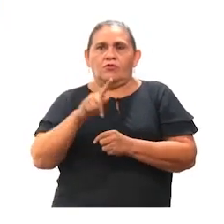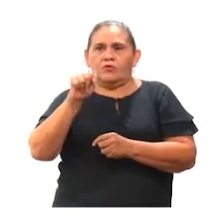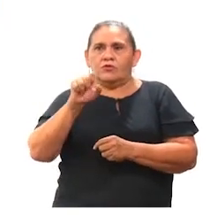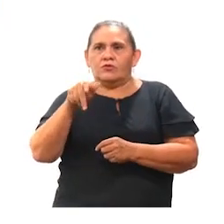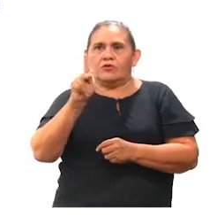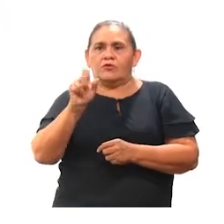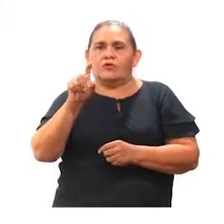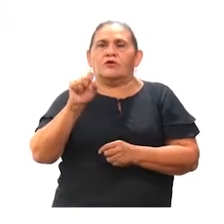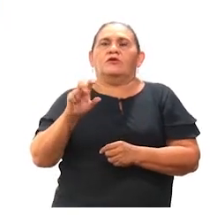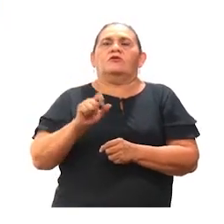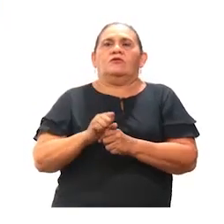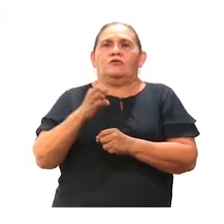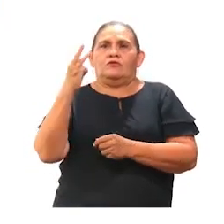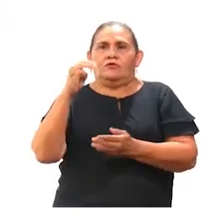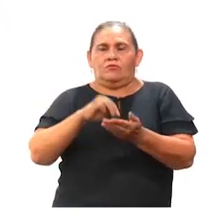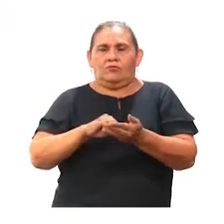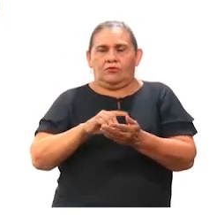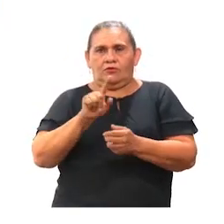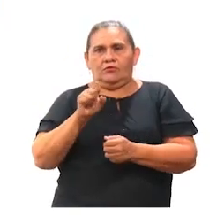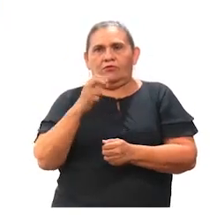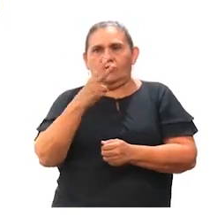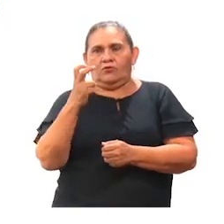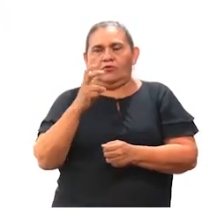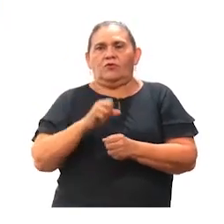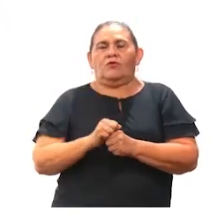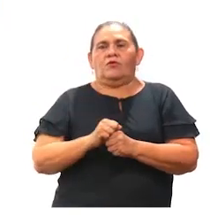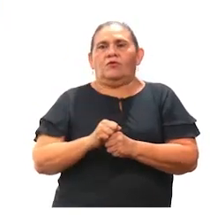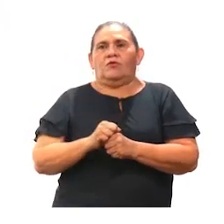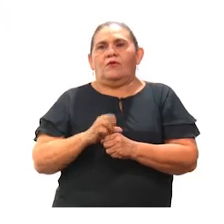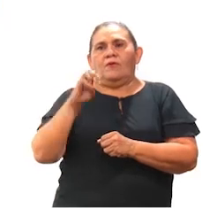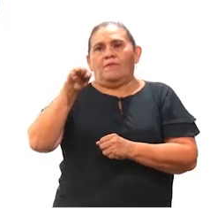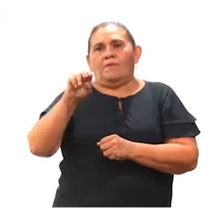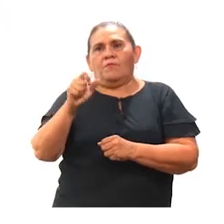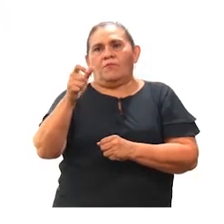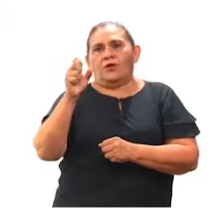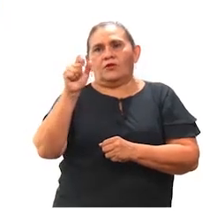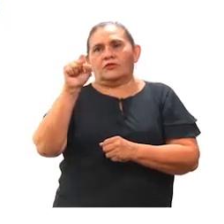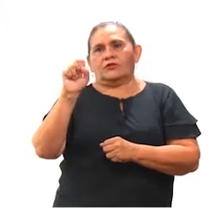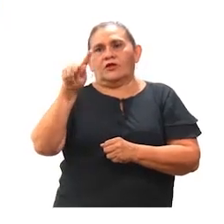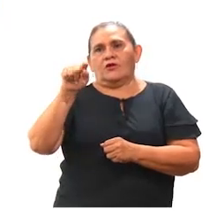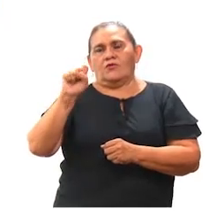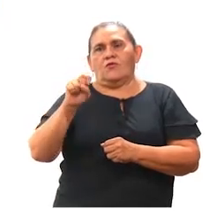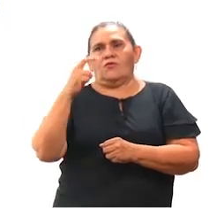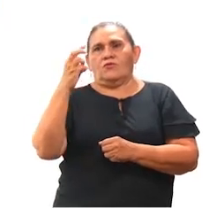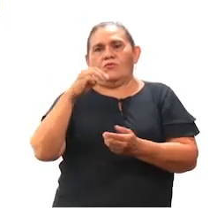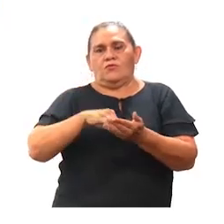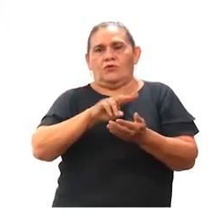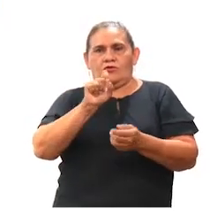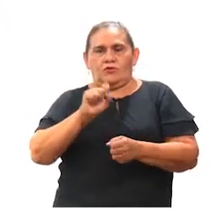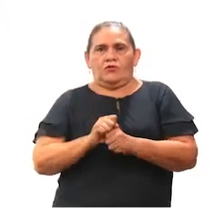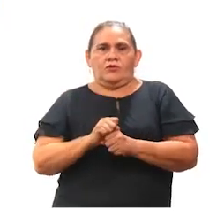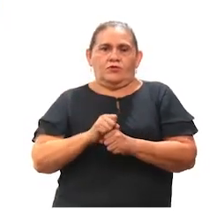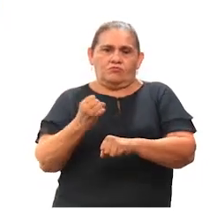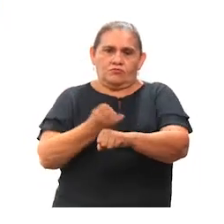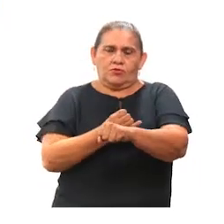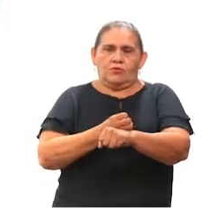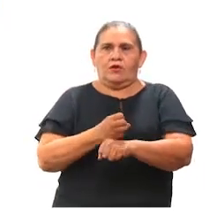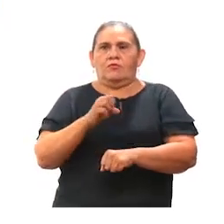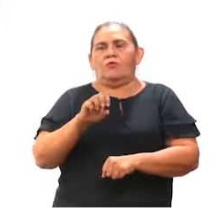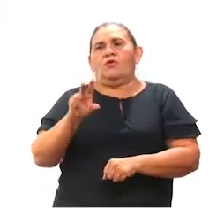Tecash 1.322, Maxcanú 1.089, Izamal 989,